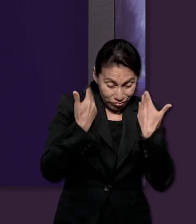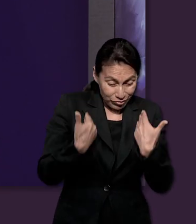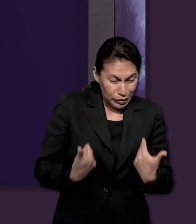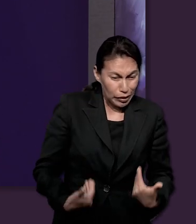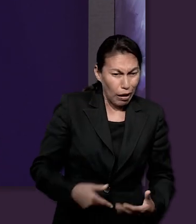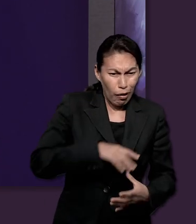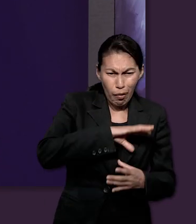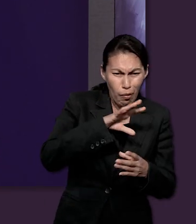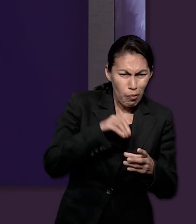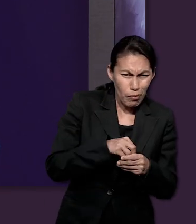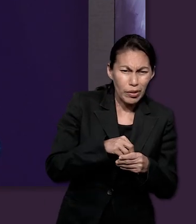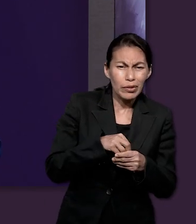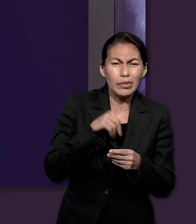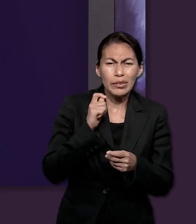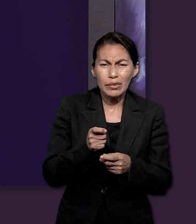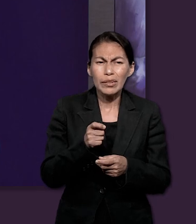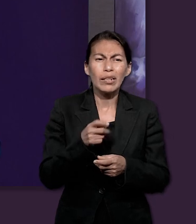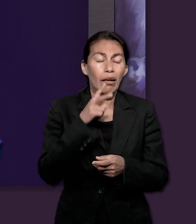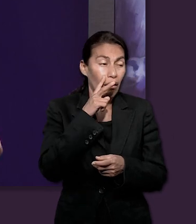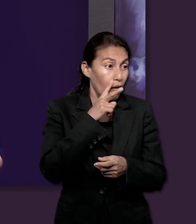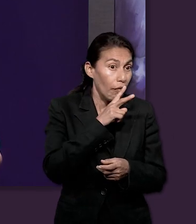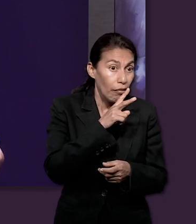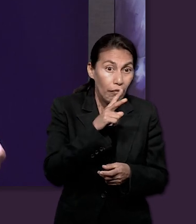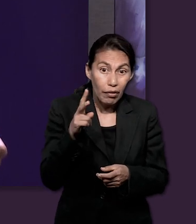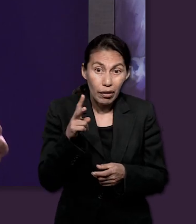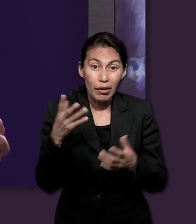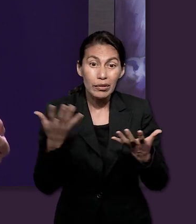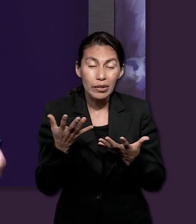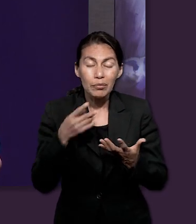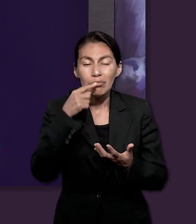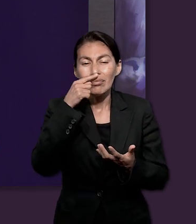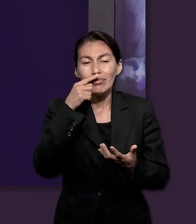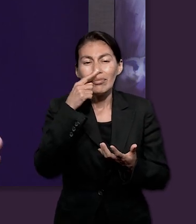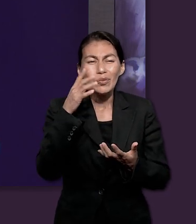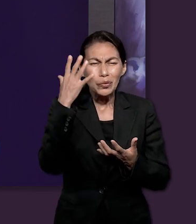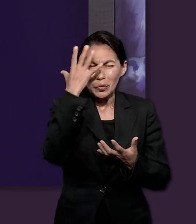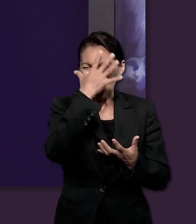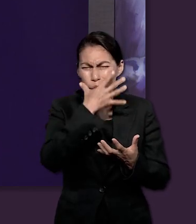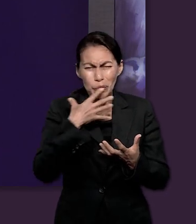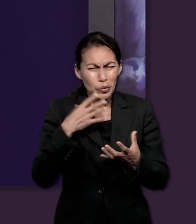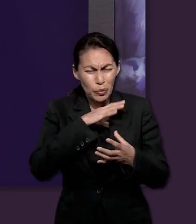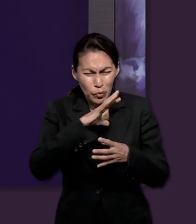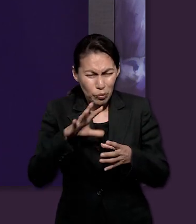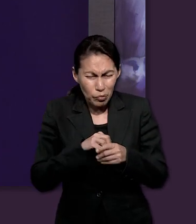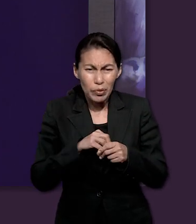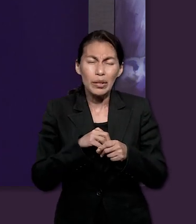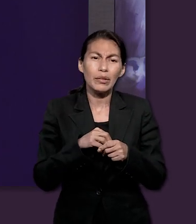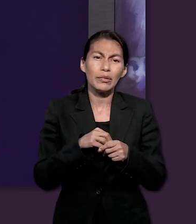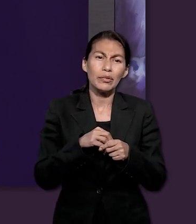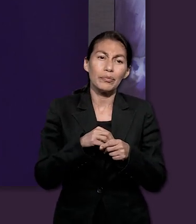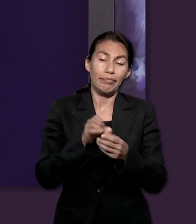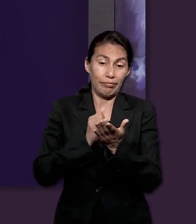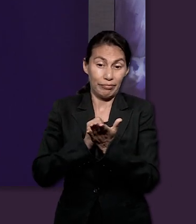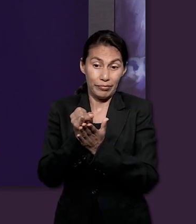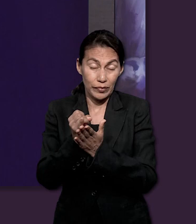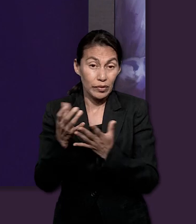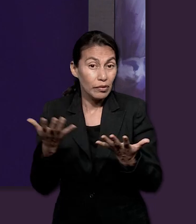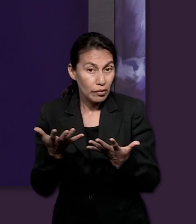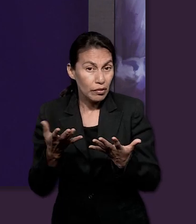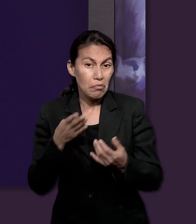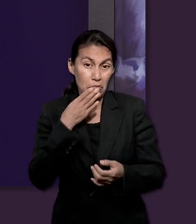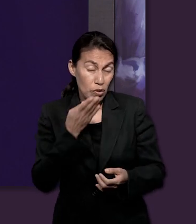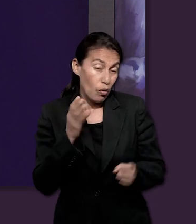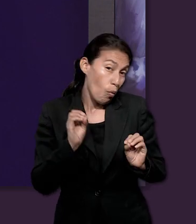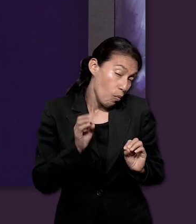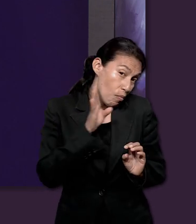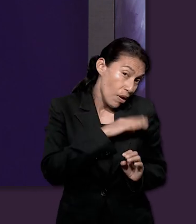completo impacta también todo lo que vemos, lo que hacemos, lo que olemos, todos nuestros sentidos, depende cómo